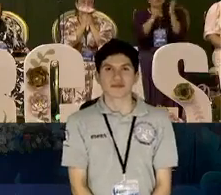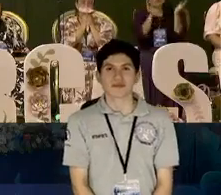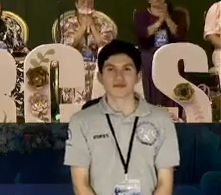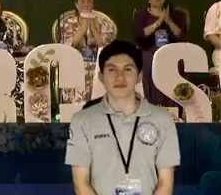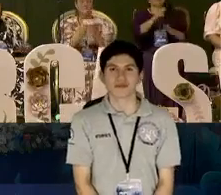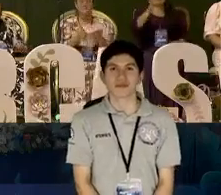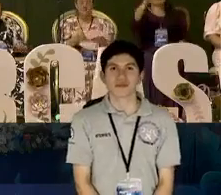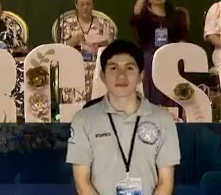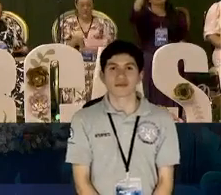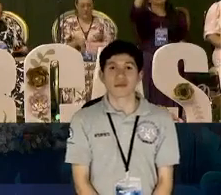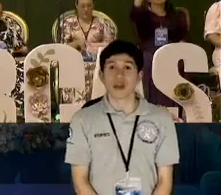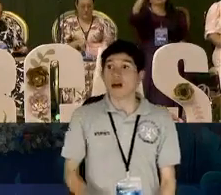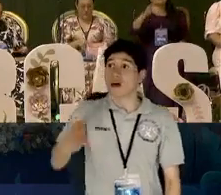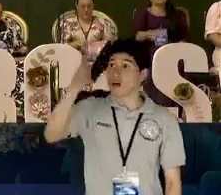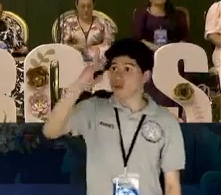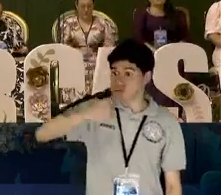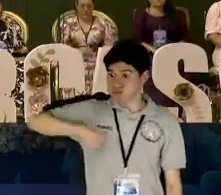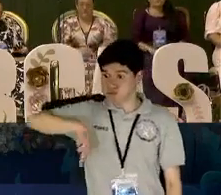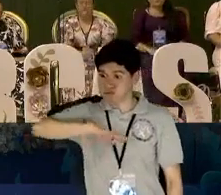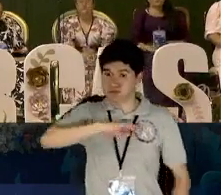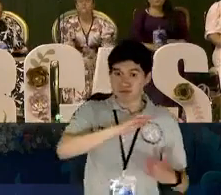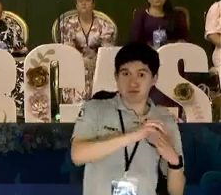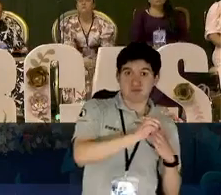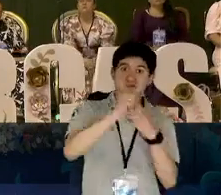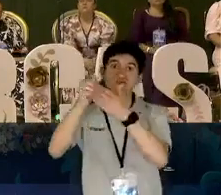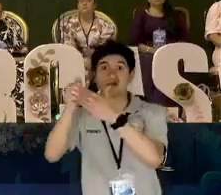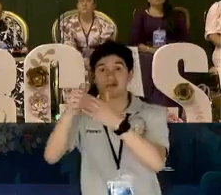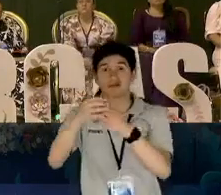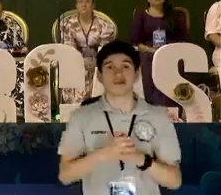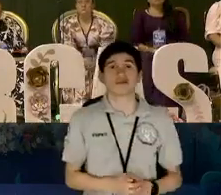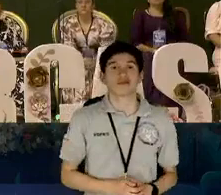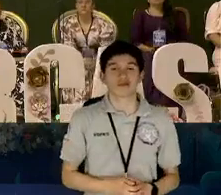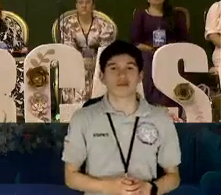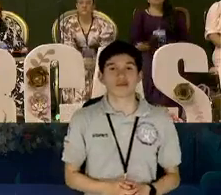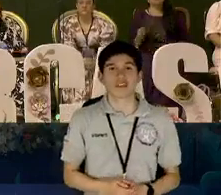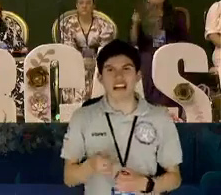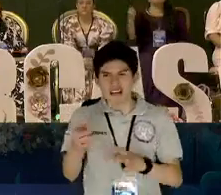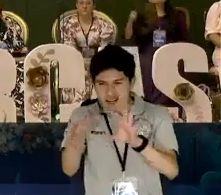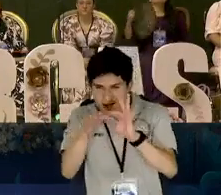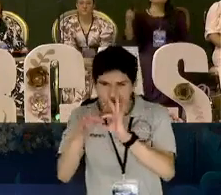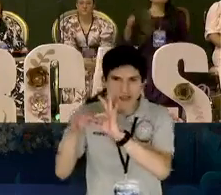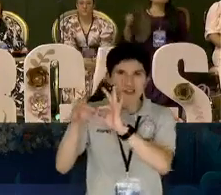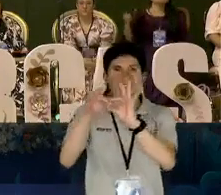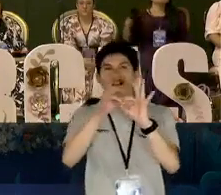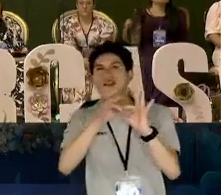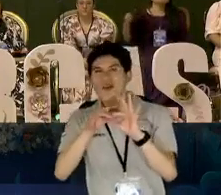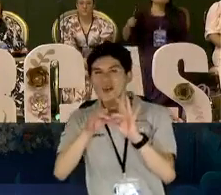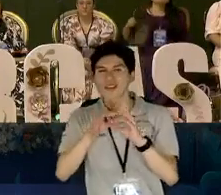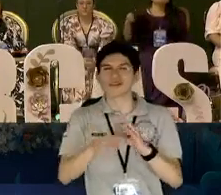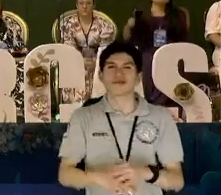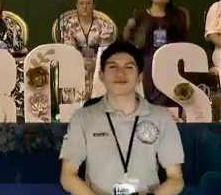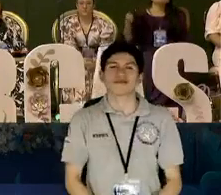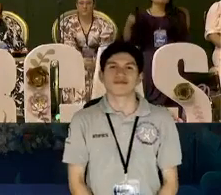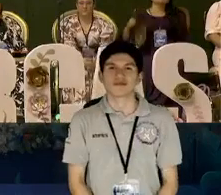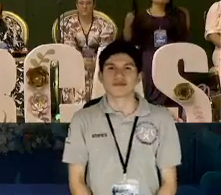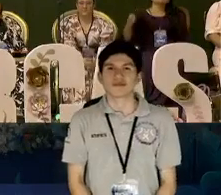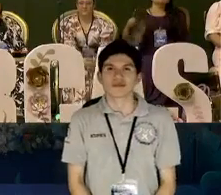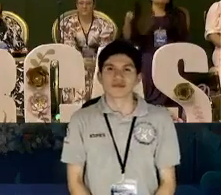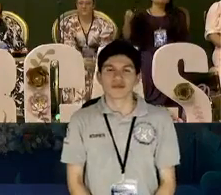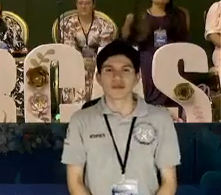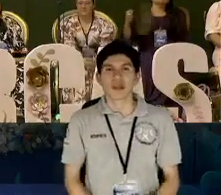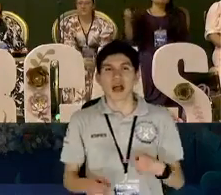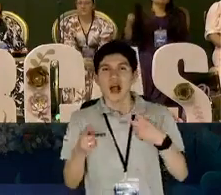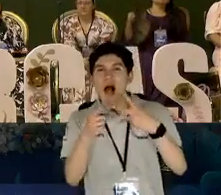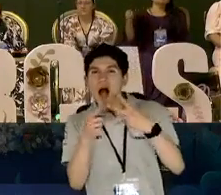Él es el que direcciona. Esa es la unidad desde la esencia. La unidad desde la